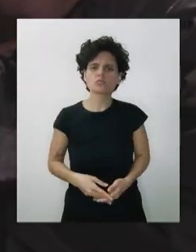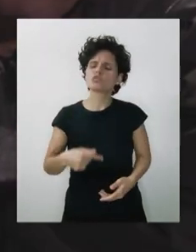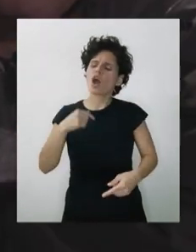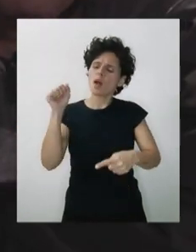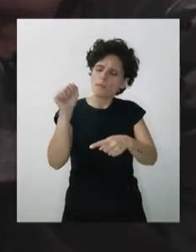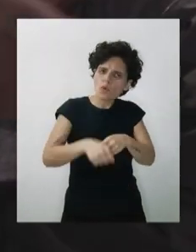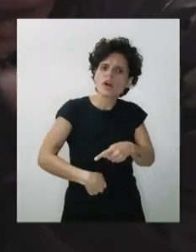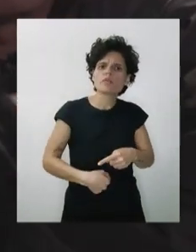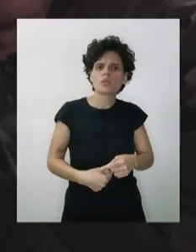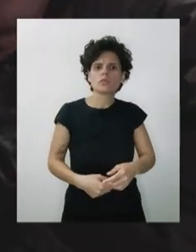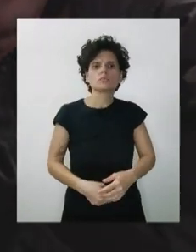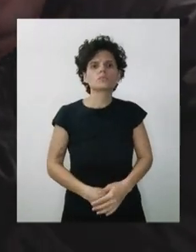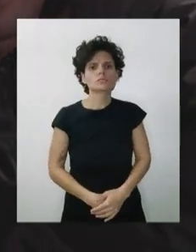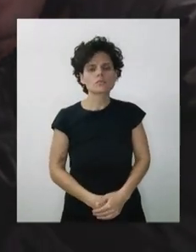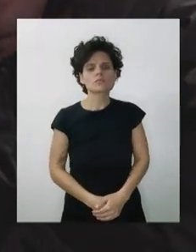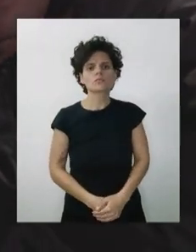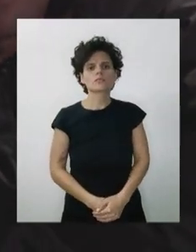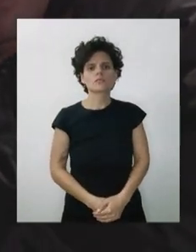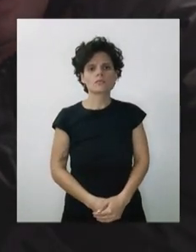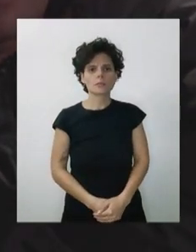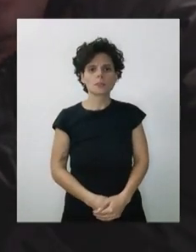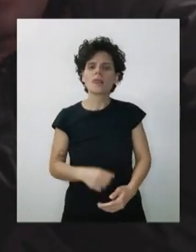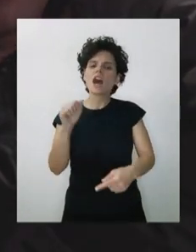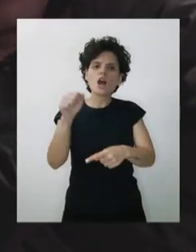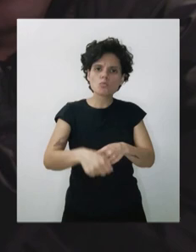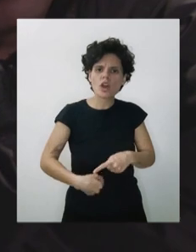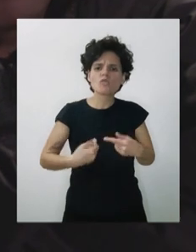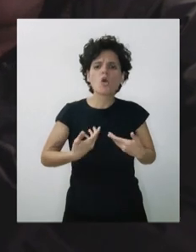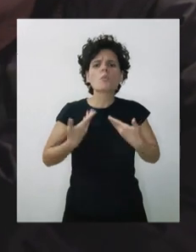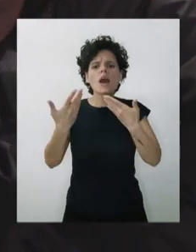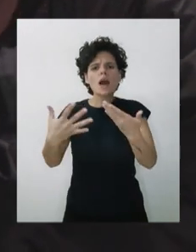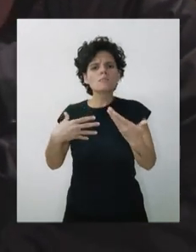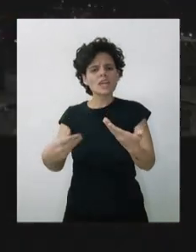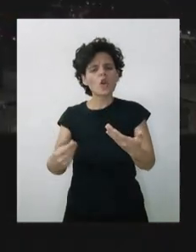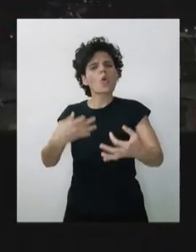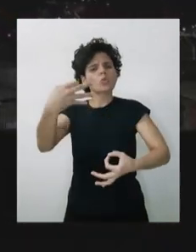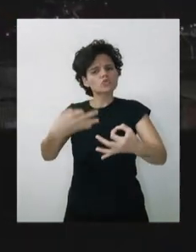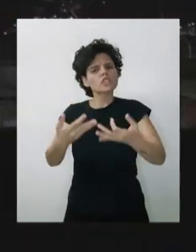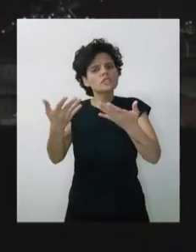y apruebo, apruebo la justicia de mi hijo.